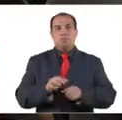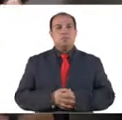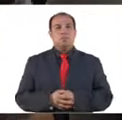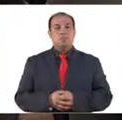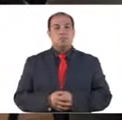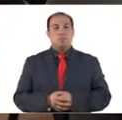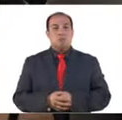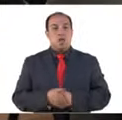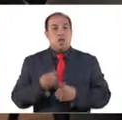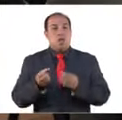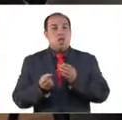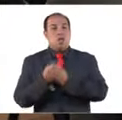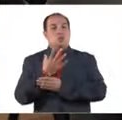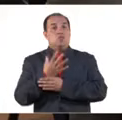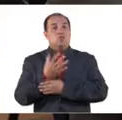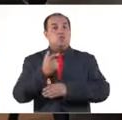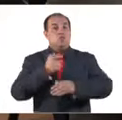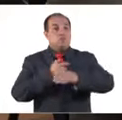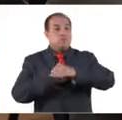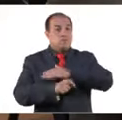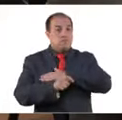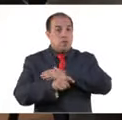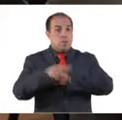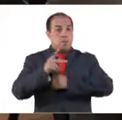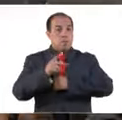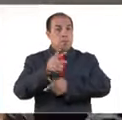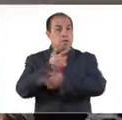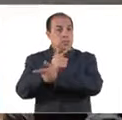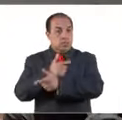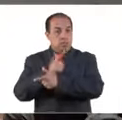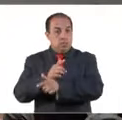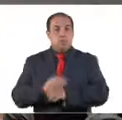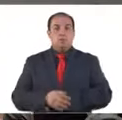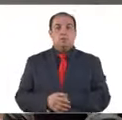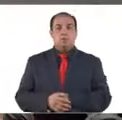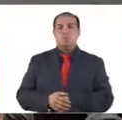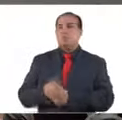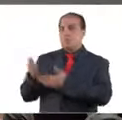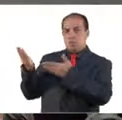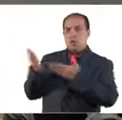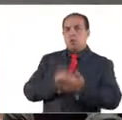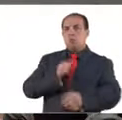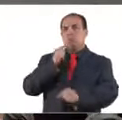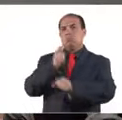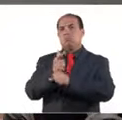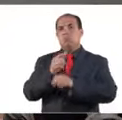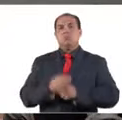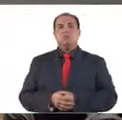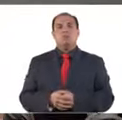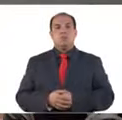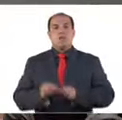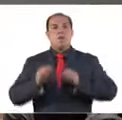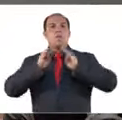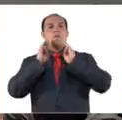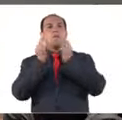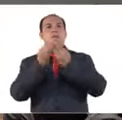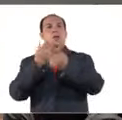esta es una nueva cloaca, pero automovilística o taxística? Sí, desde que llegamos lo informamos. Sí. ¿El cártel del taxista?